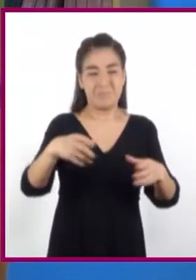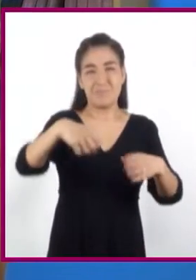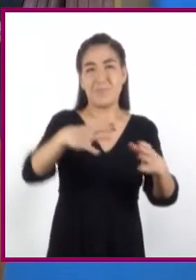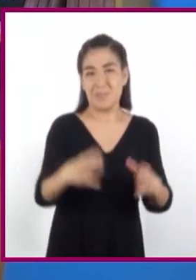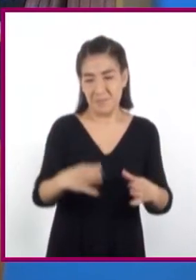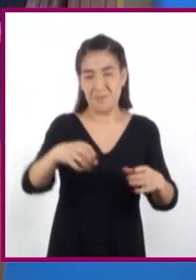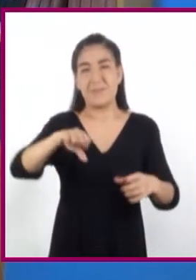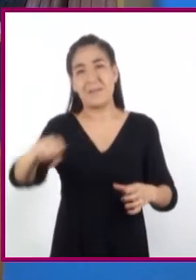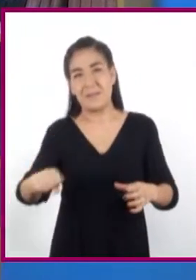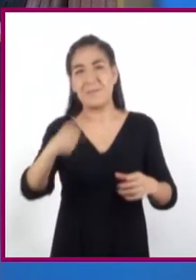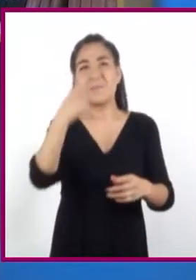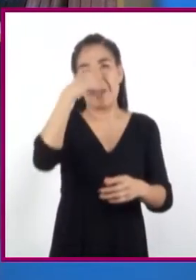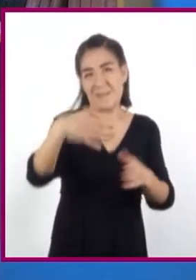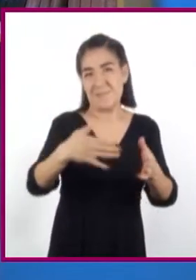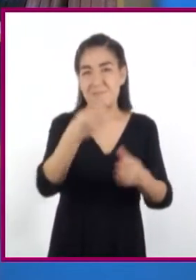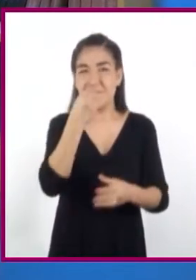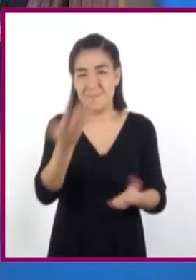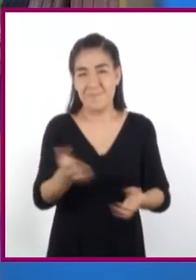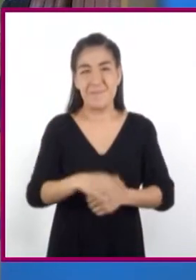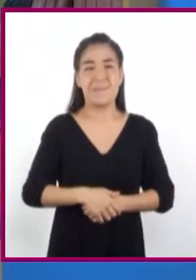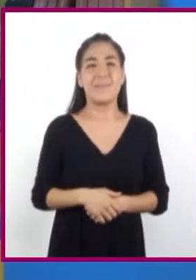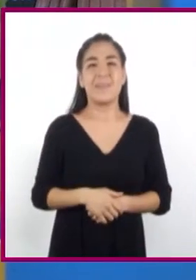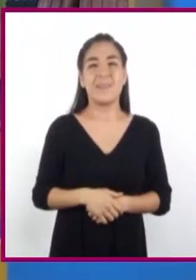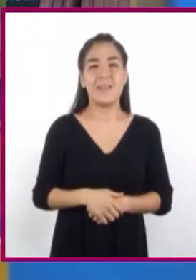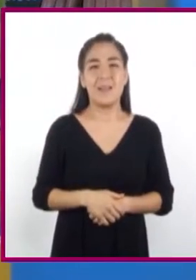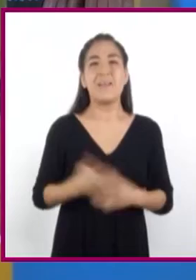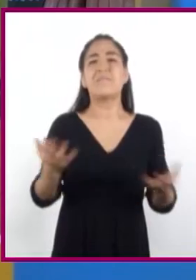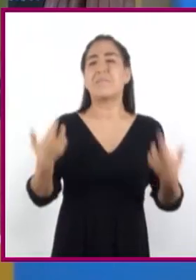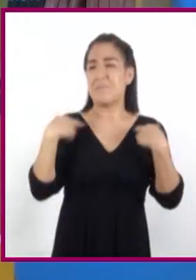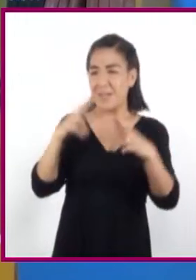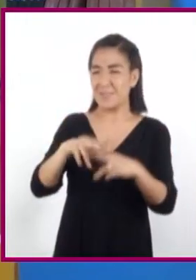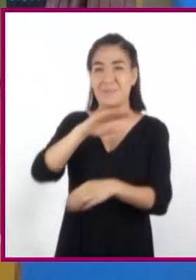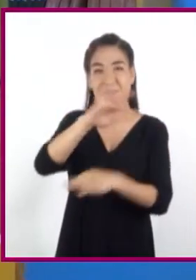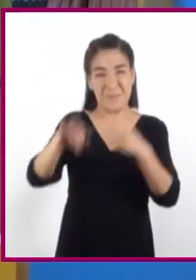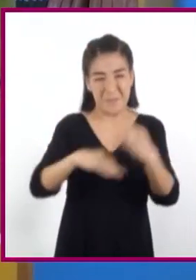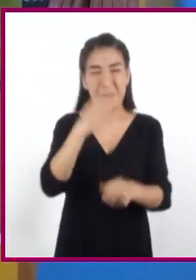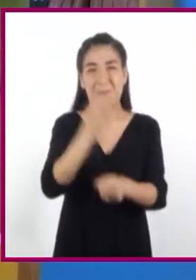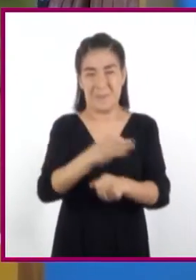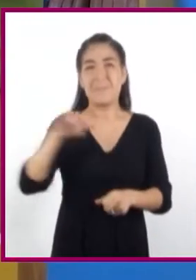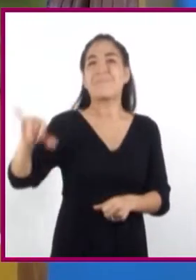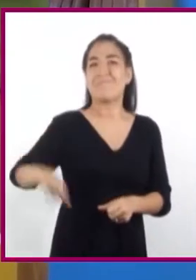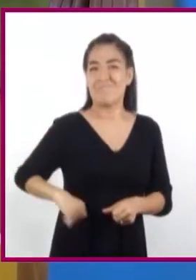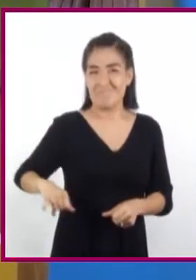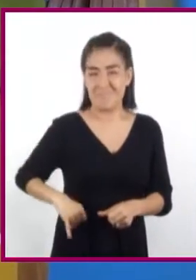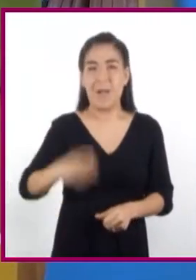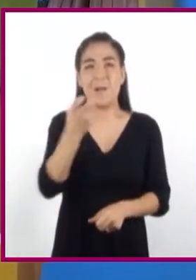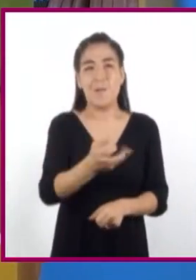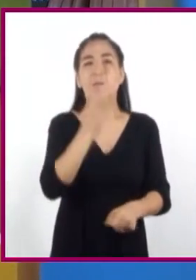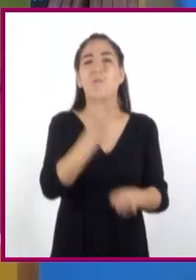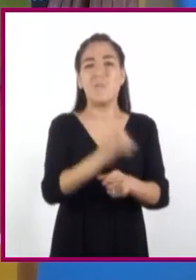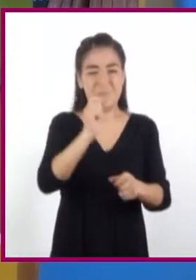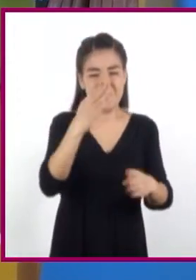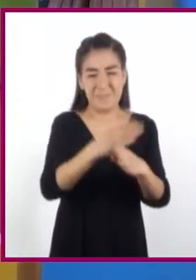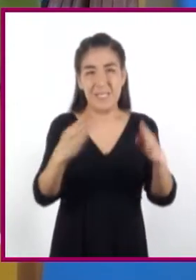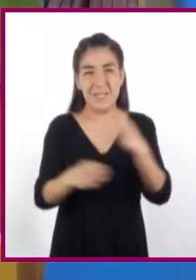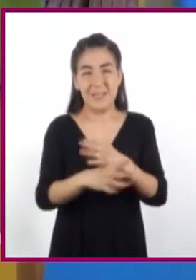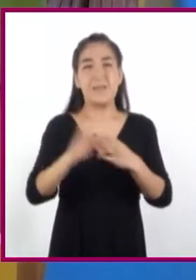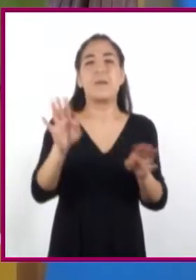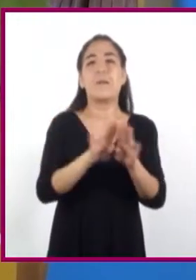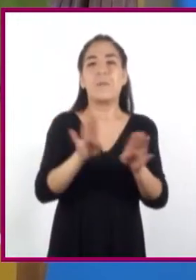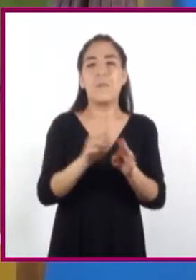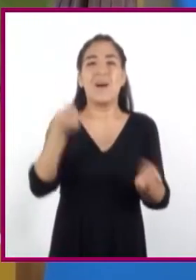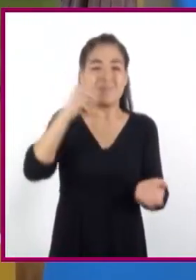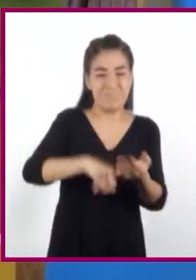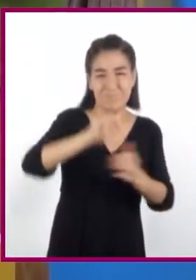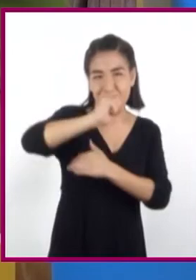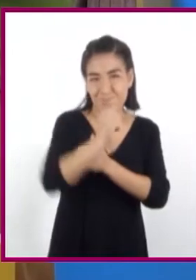buenos conductores de calor. Maestro, todo esto es muy interesante. Con esto de los materiales que son aislantes